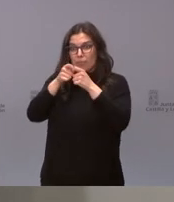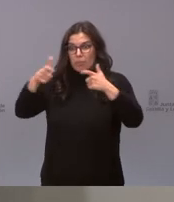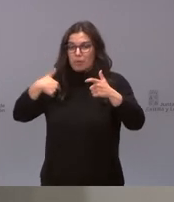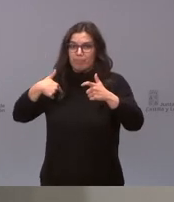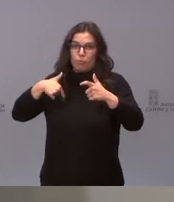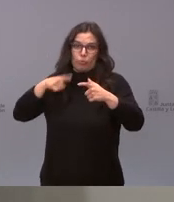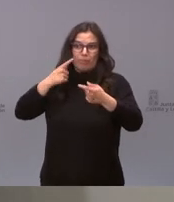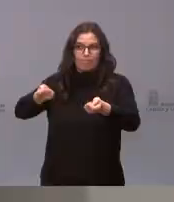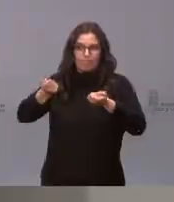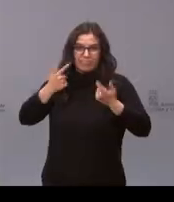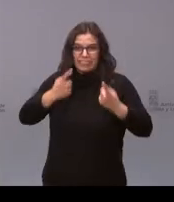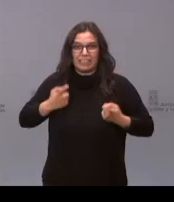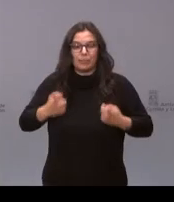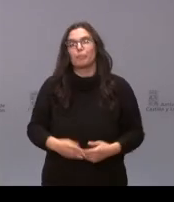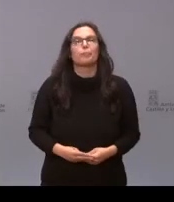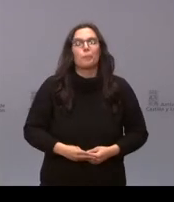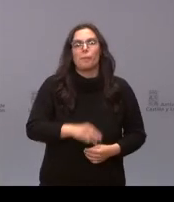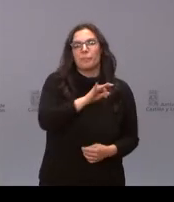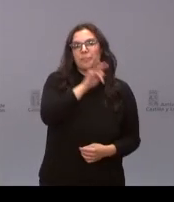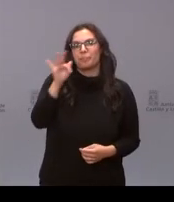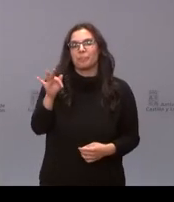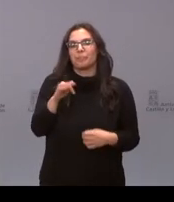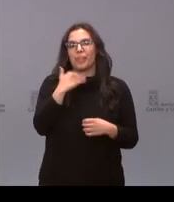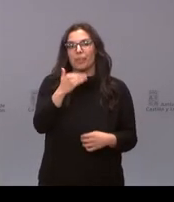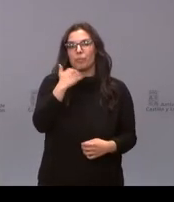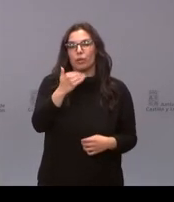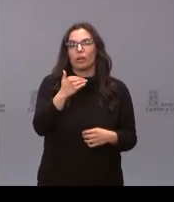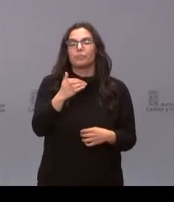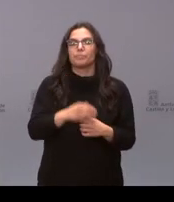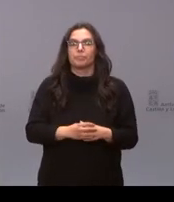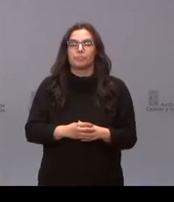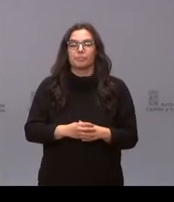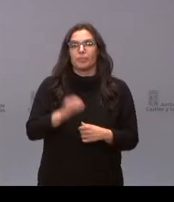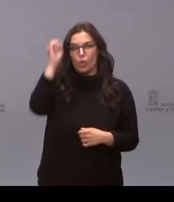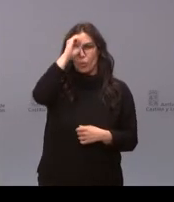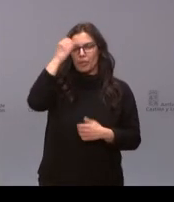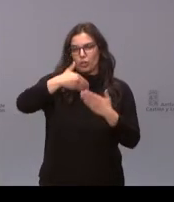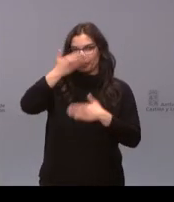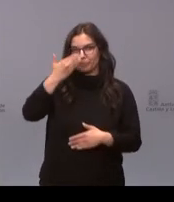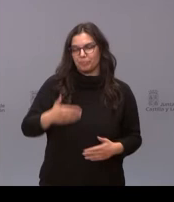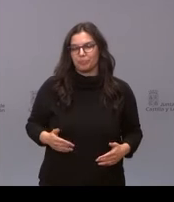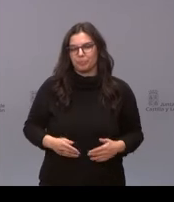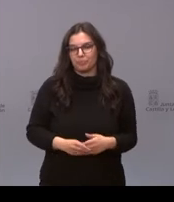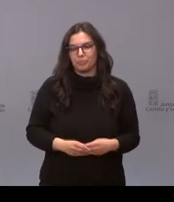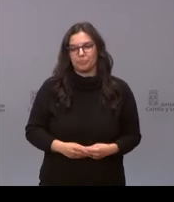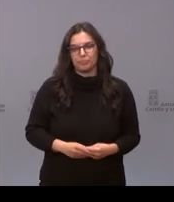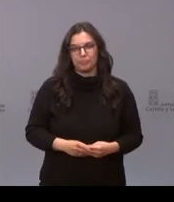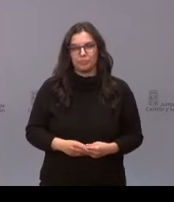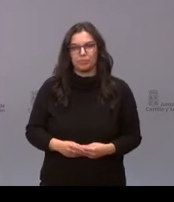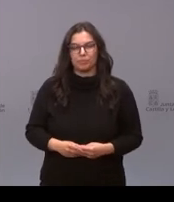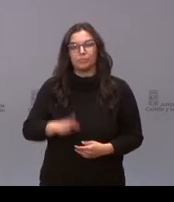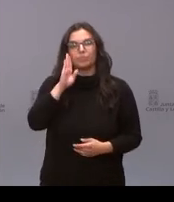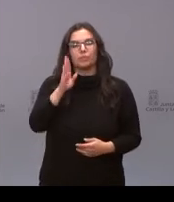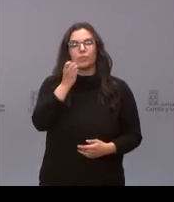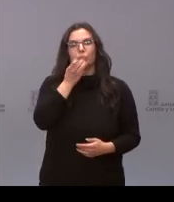indica seguimos ahora en zamora con carlos gil de la opinión hola carlos adelante hola